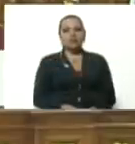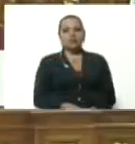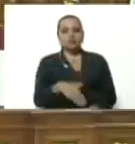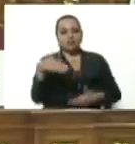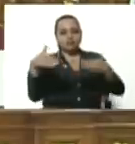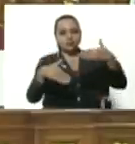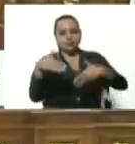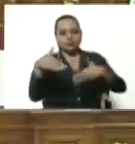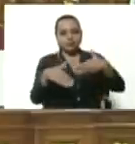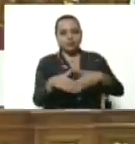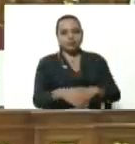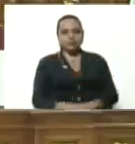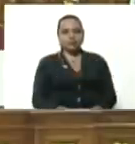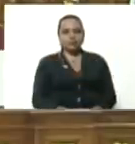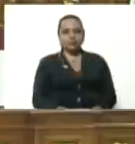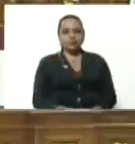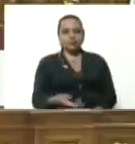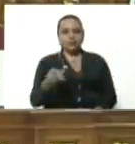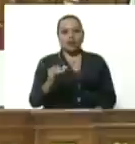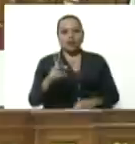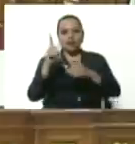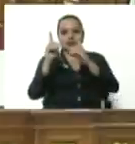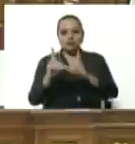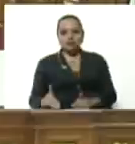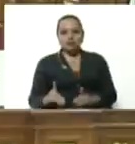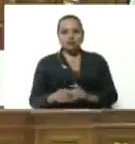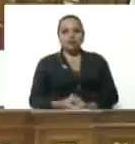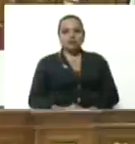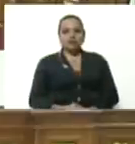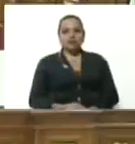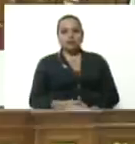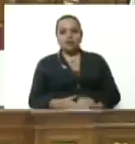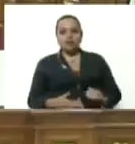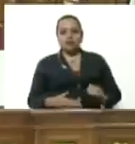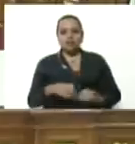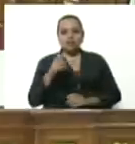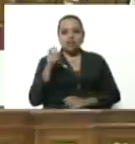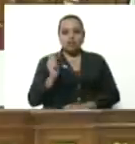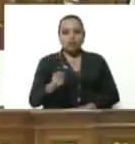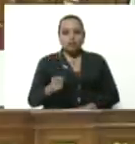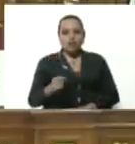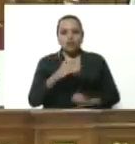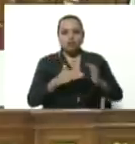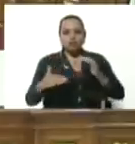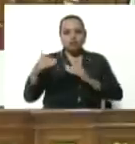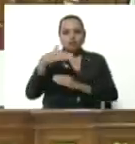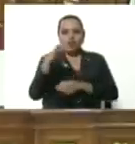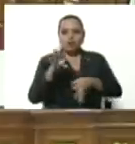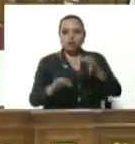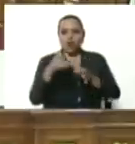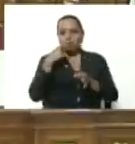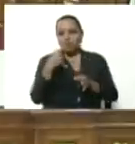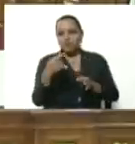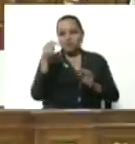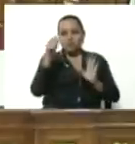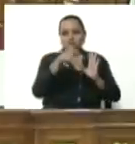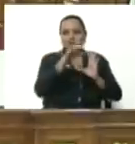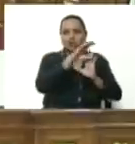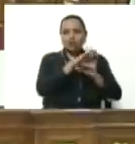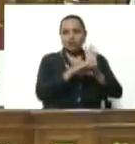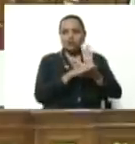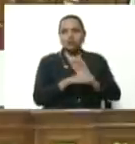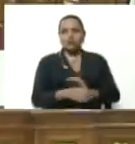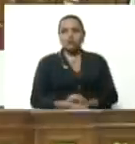electoral, ha sido designada por el Tribunal Supremo de Justicia, tal cual establece esta constitución,